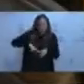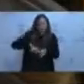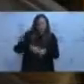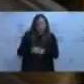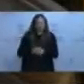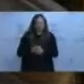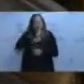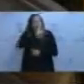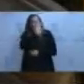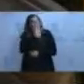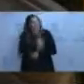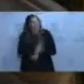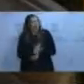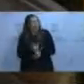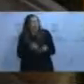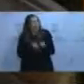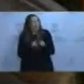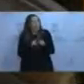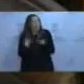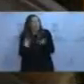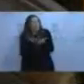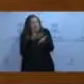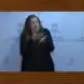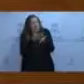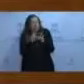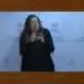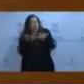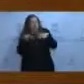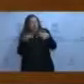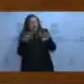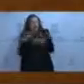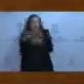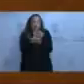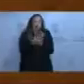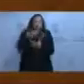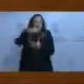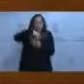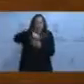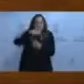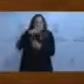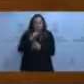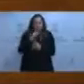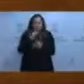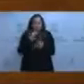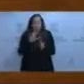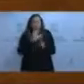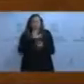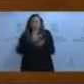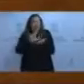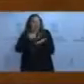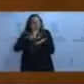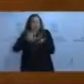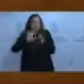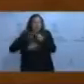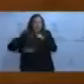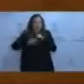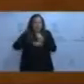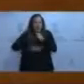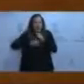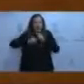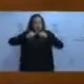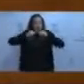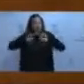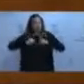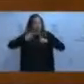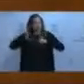Me parece que esto es el libro de Petete que todo lo contiene, que todo lo tiene. Es un texto que tiene literatura pero que no tiene bases sólidas, no tiene medidas, no tiene objetivos, no tiene indicadores.